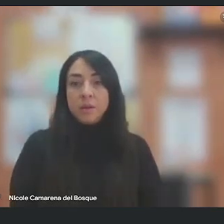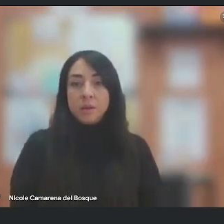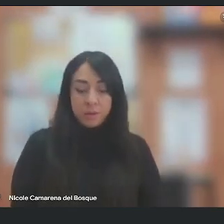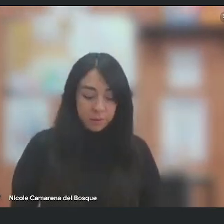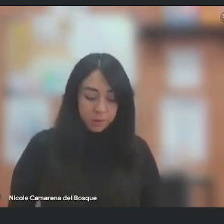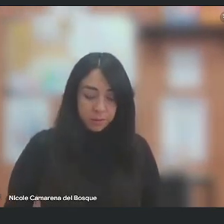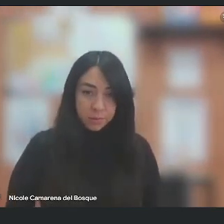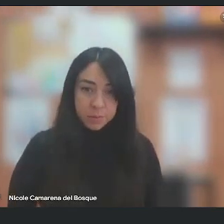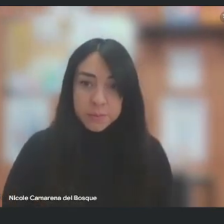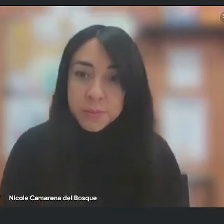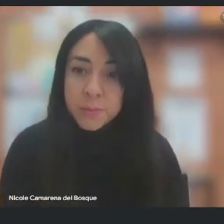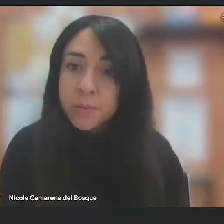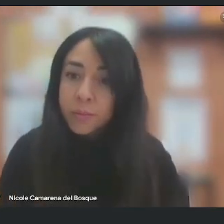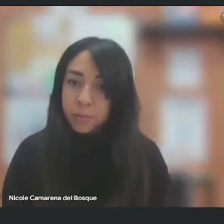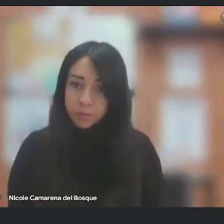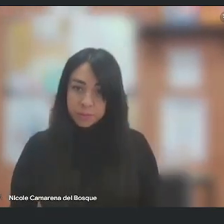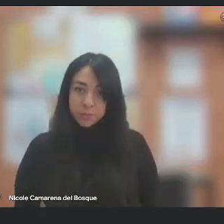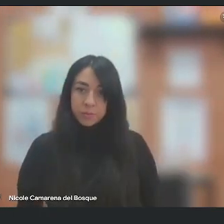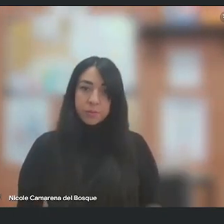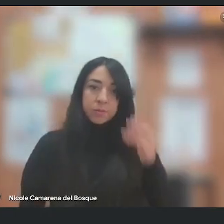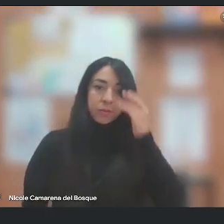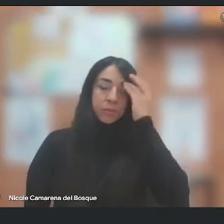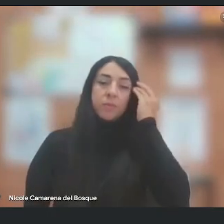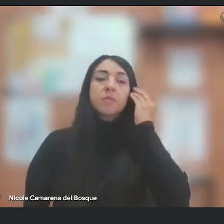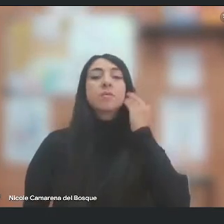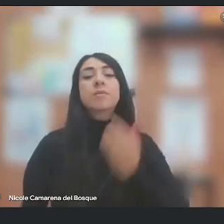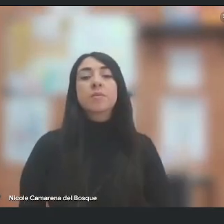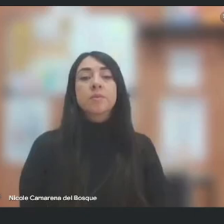Muy bien, entonces vamos a continuar